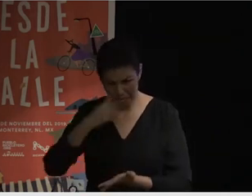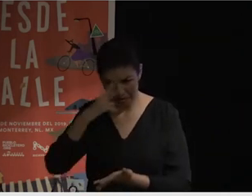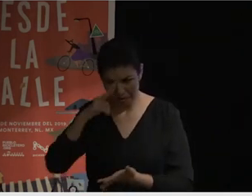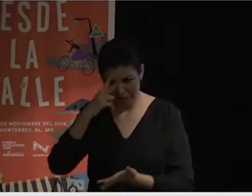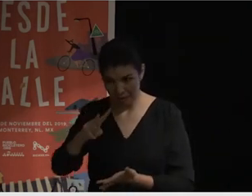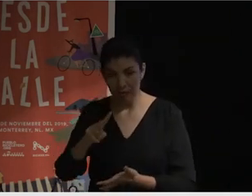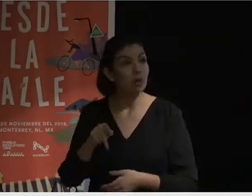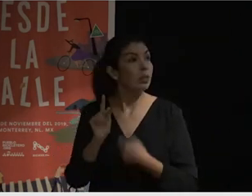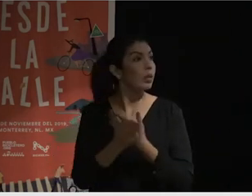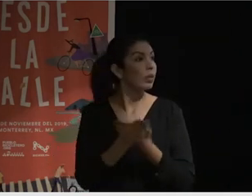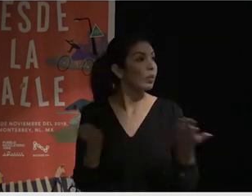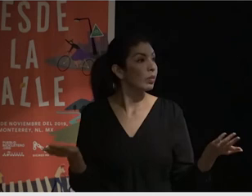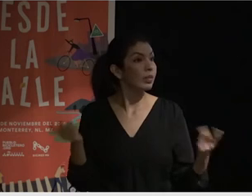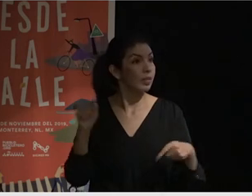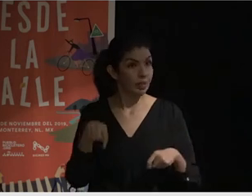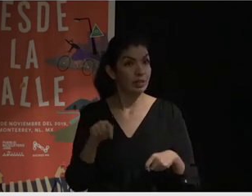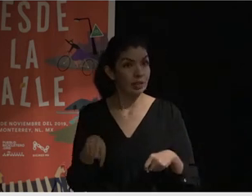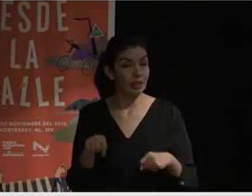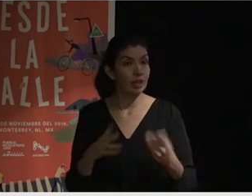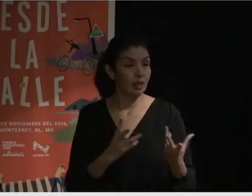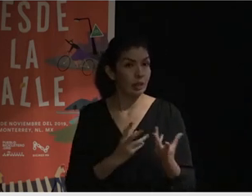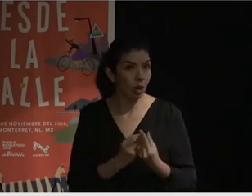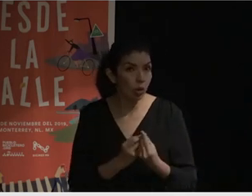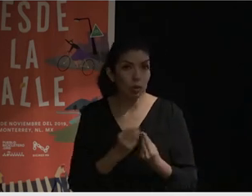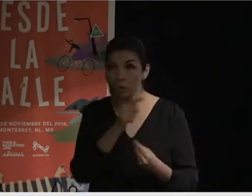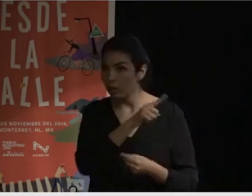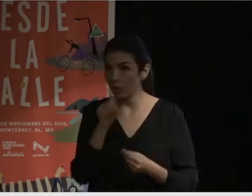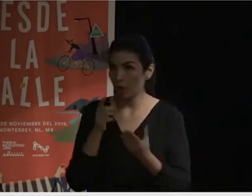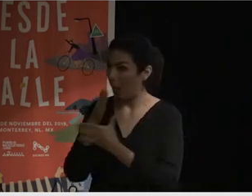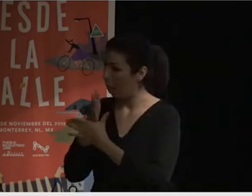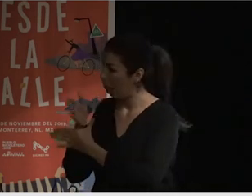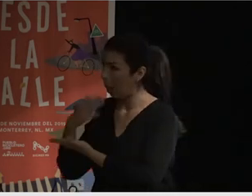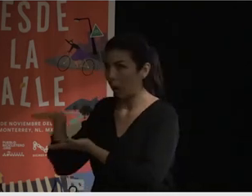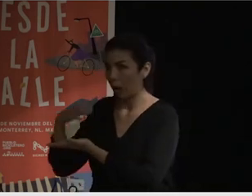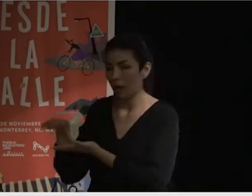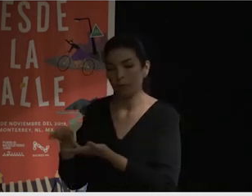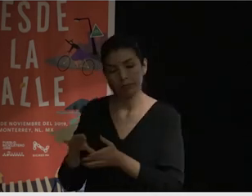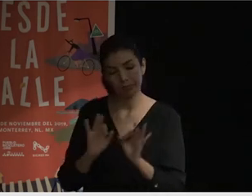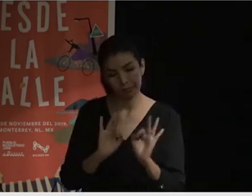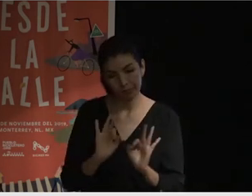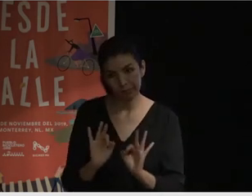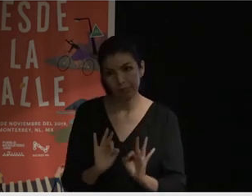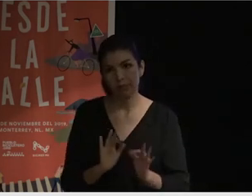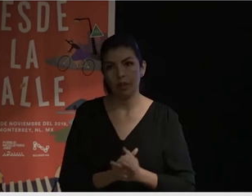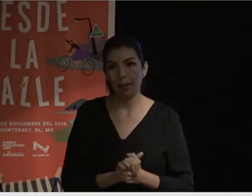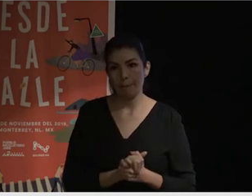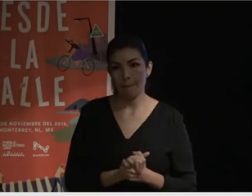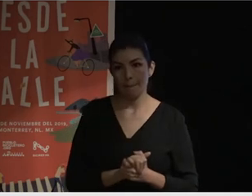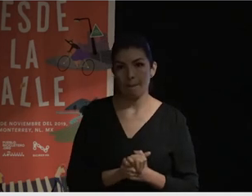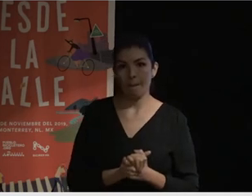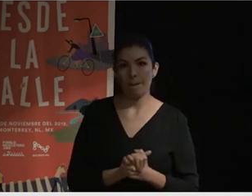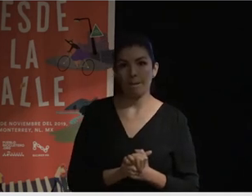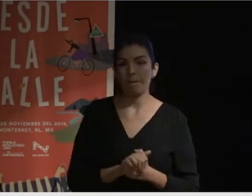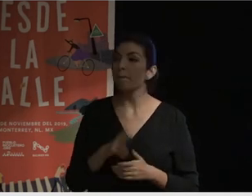sean, pero se ven bastantes personas las que están aquí presentes. Y esto es creo, un momento que a veces… hablamos